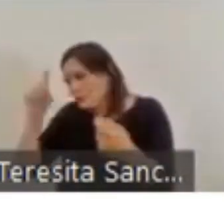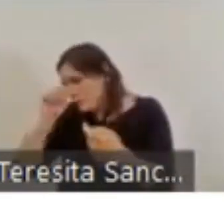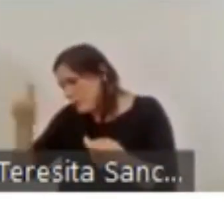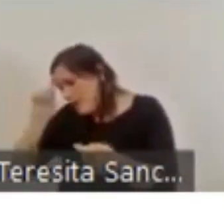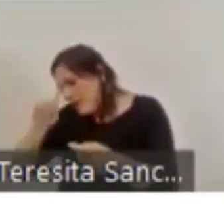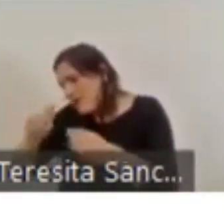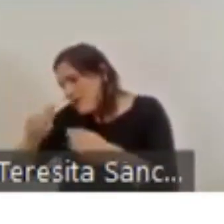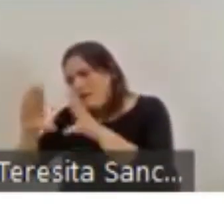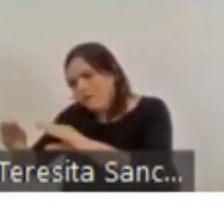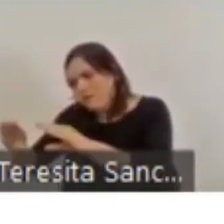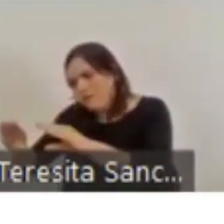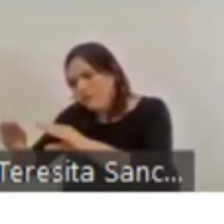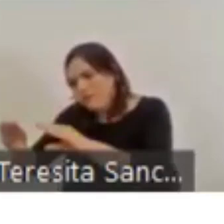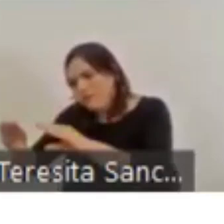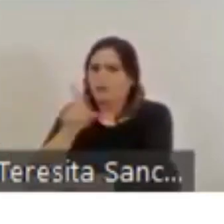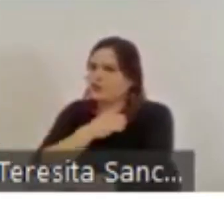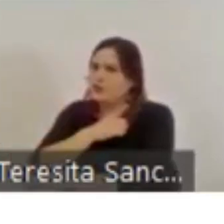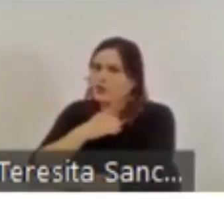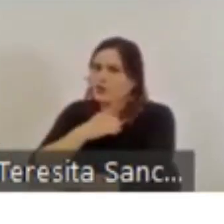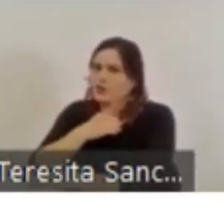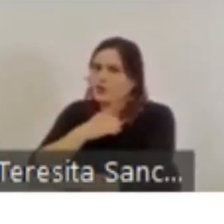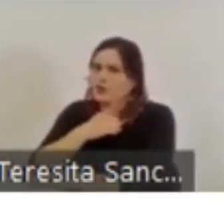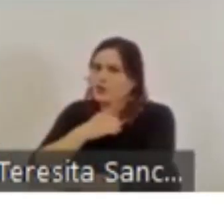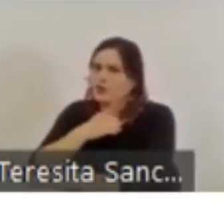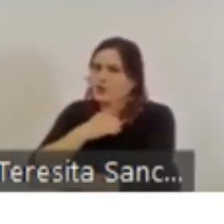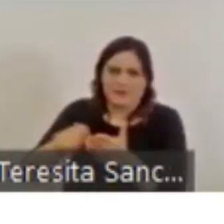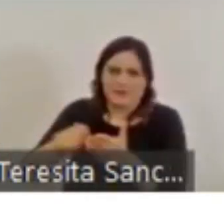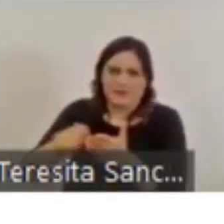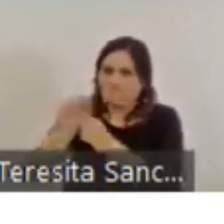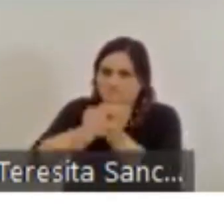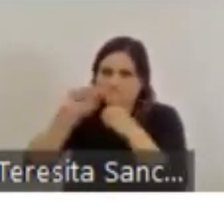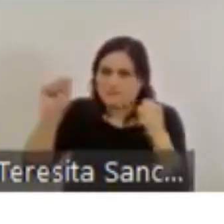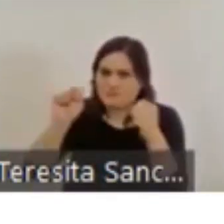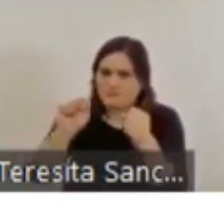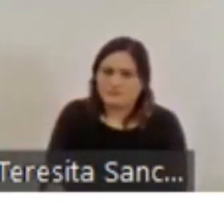debían pedirle a sus papás que les compraran cohetes.